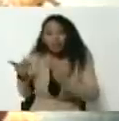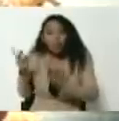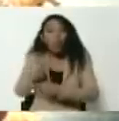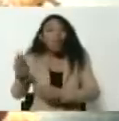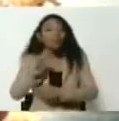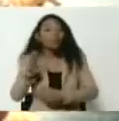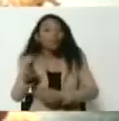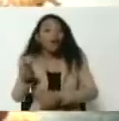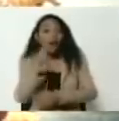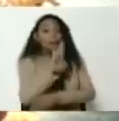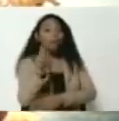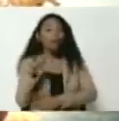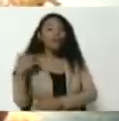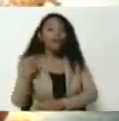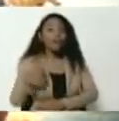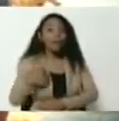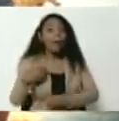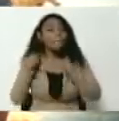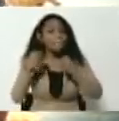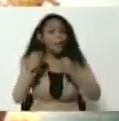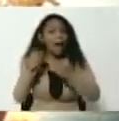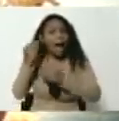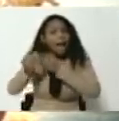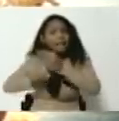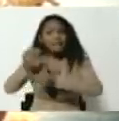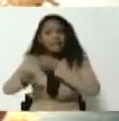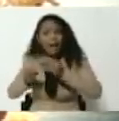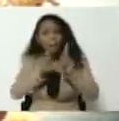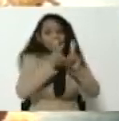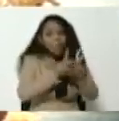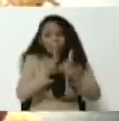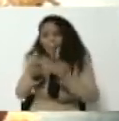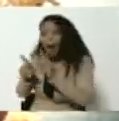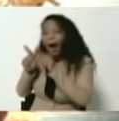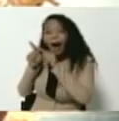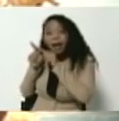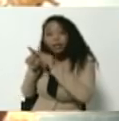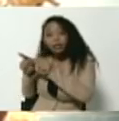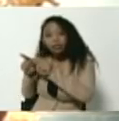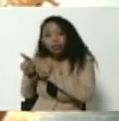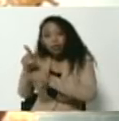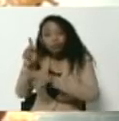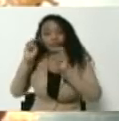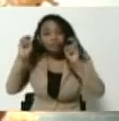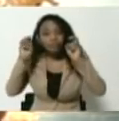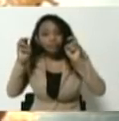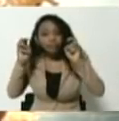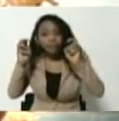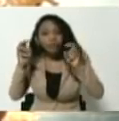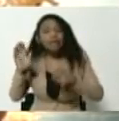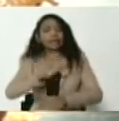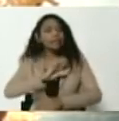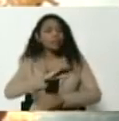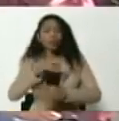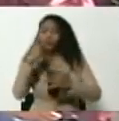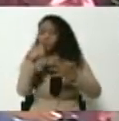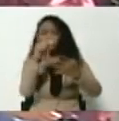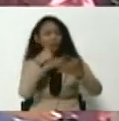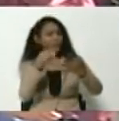la República Argentina para perpetrar y planificar esos hechos. Tenemos muchas